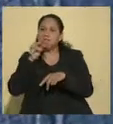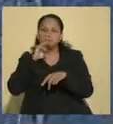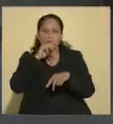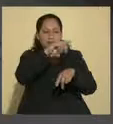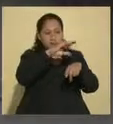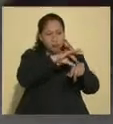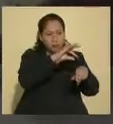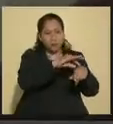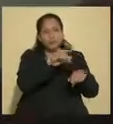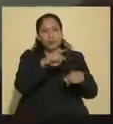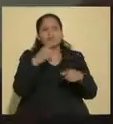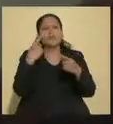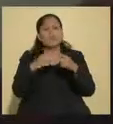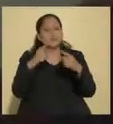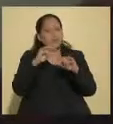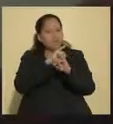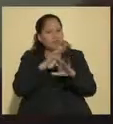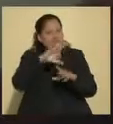papá o mamá.